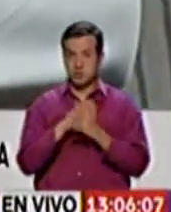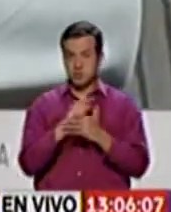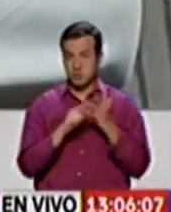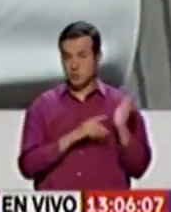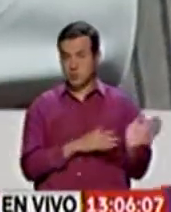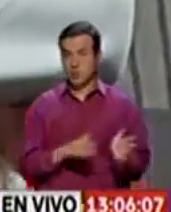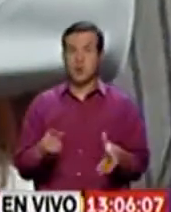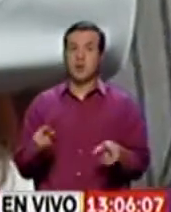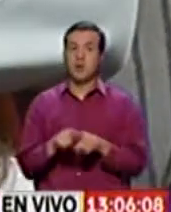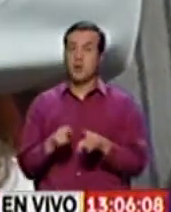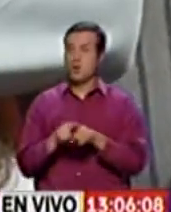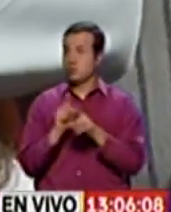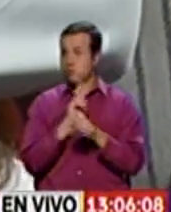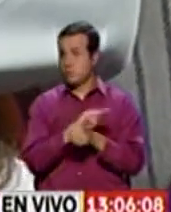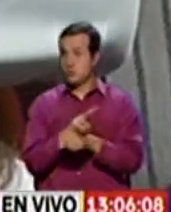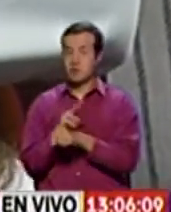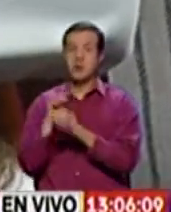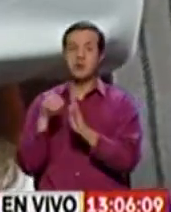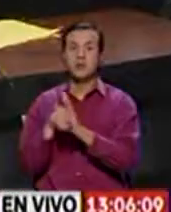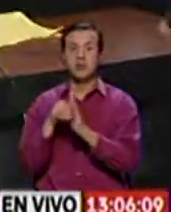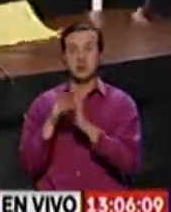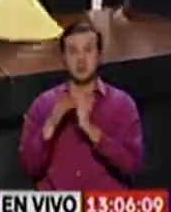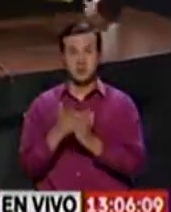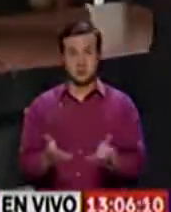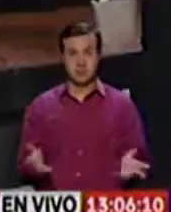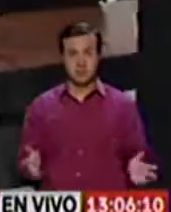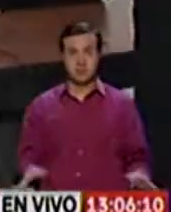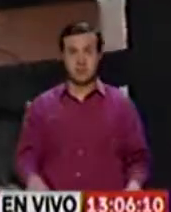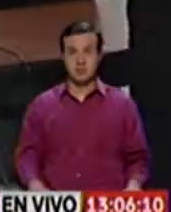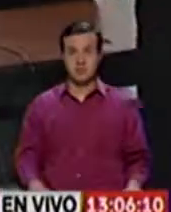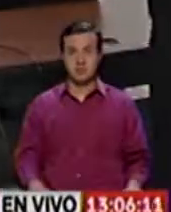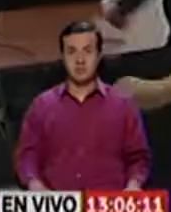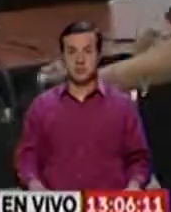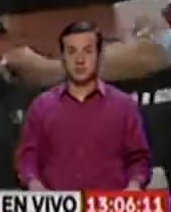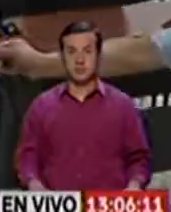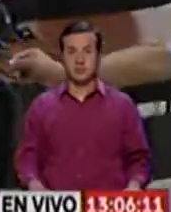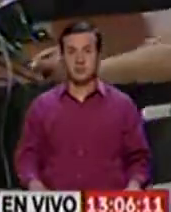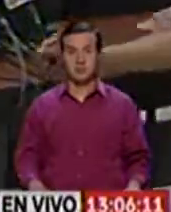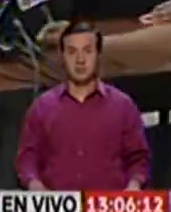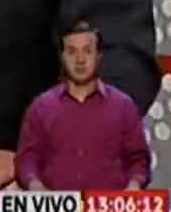Lo propio ante la Superintendencia de Bancos. Olga Velasco, Telediario.